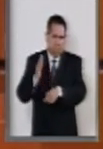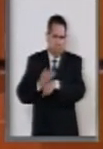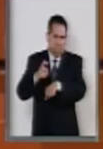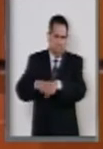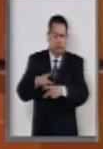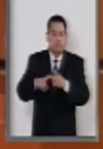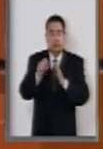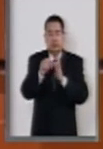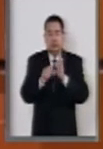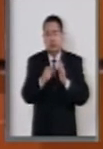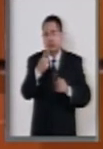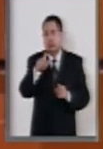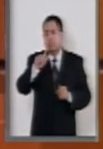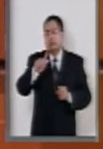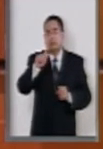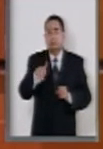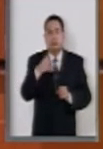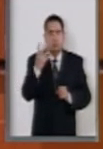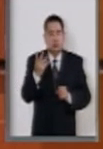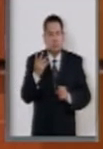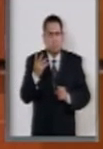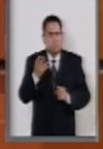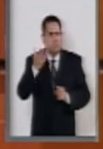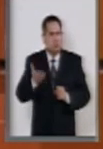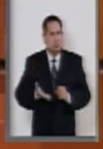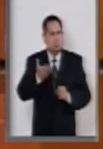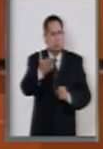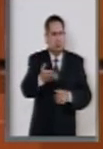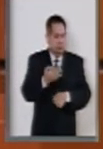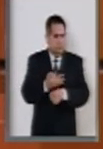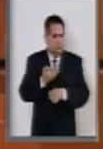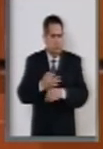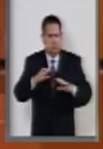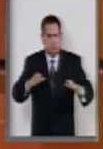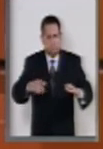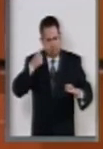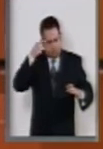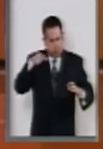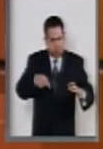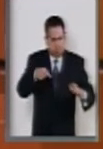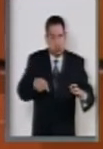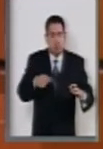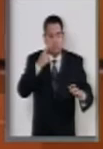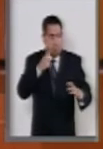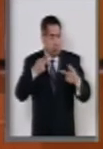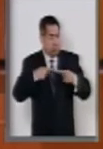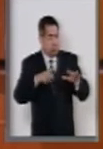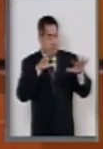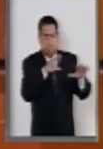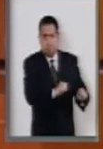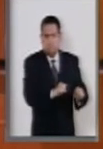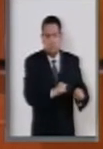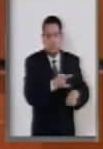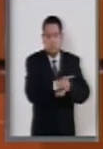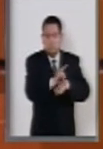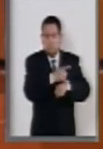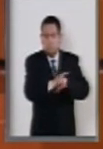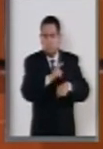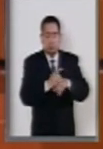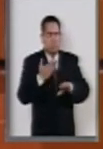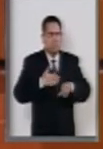artículo 174, propuesto en este dictamen, permite que la aprehensión del imputado por incumplimiento de las